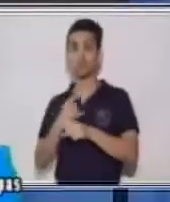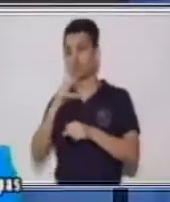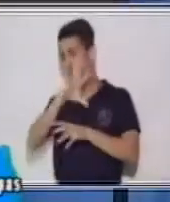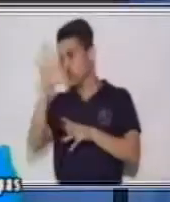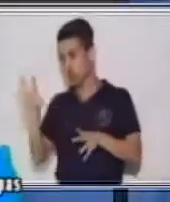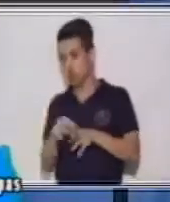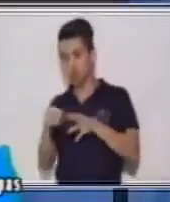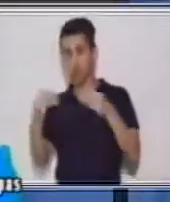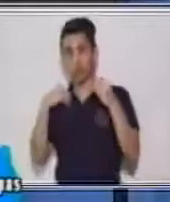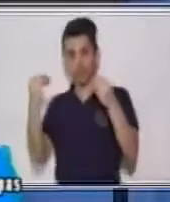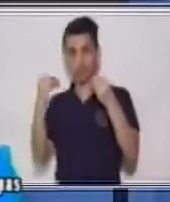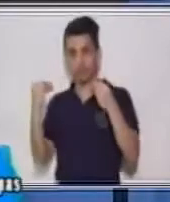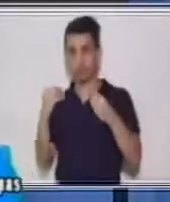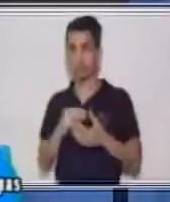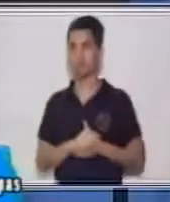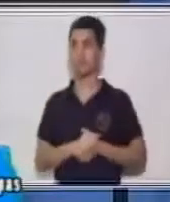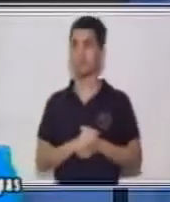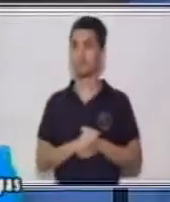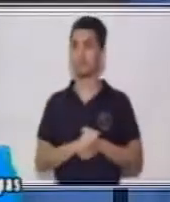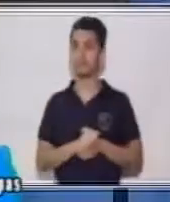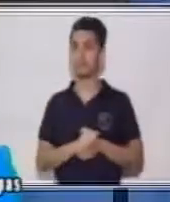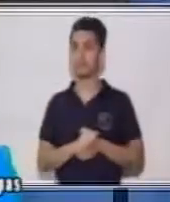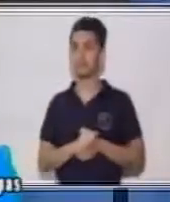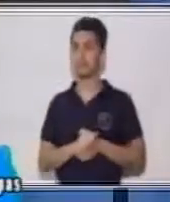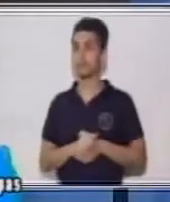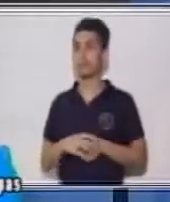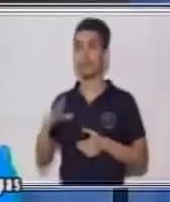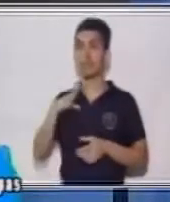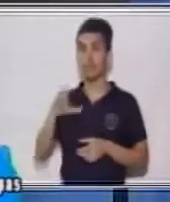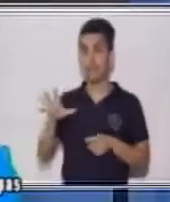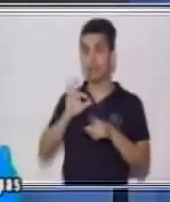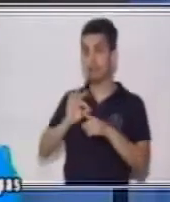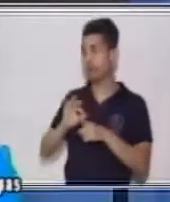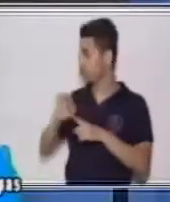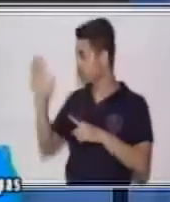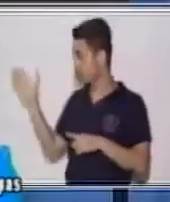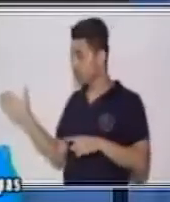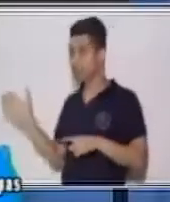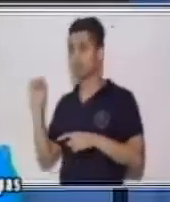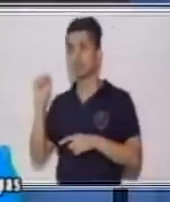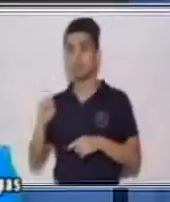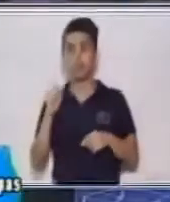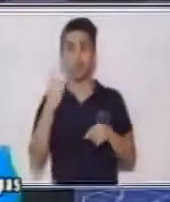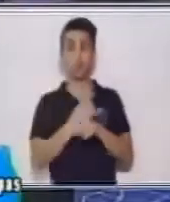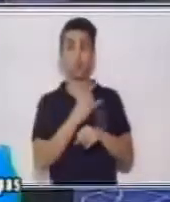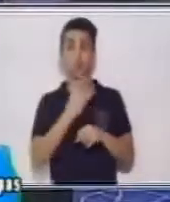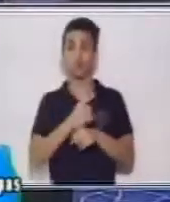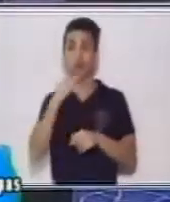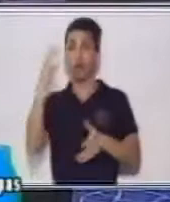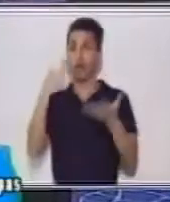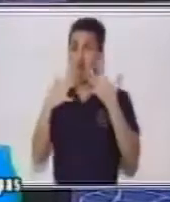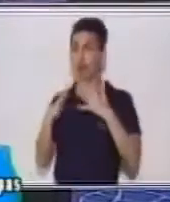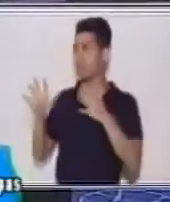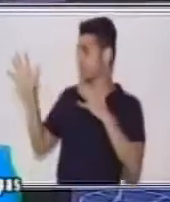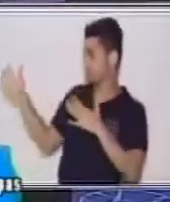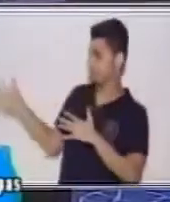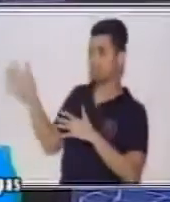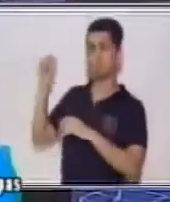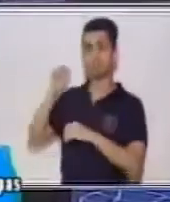están dando a entender. ¿Cumple la función de utiliza colores y símbolos?